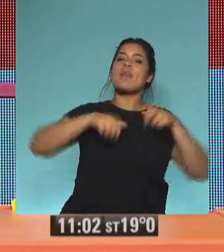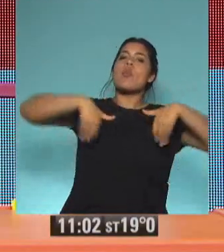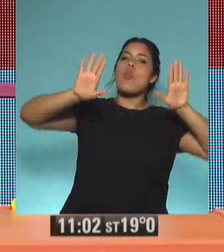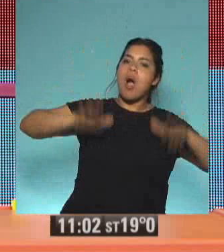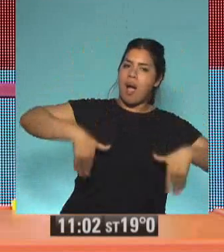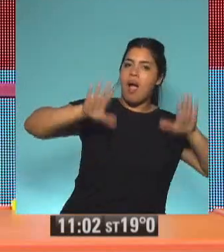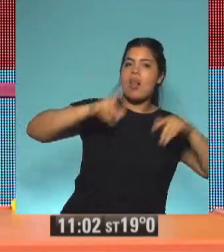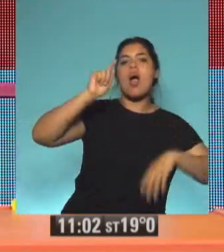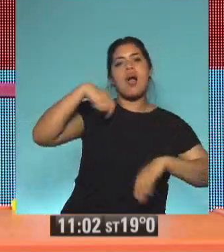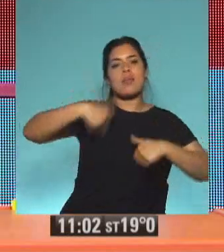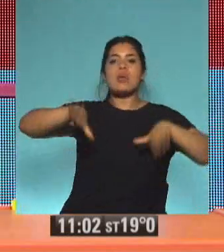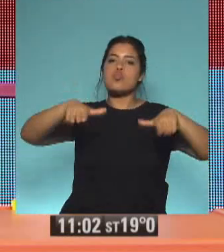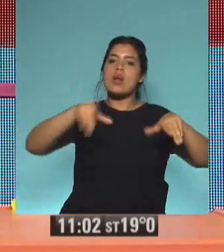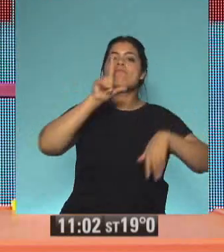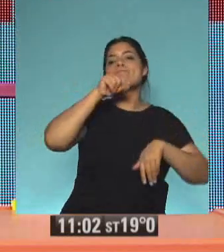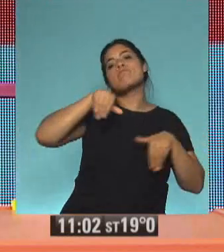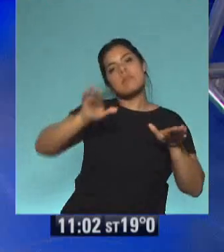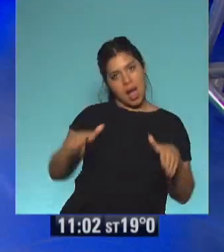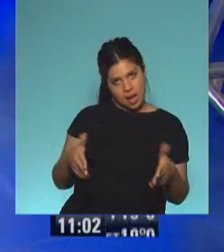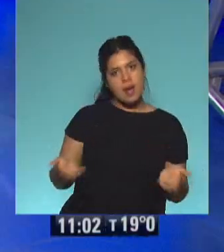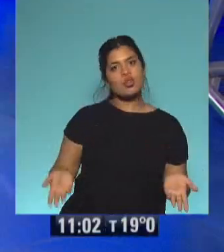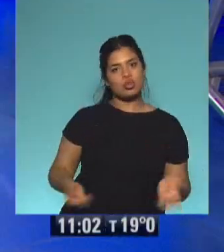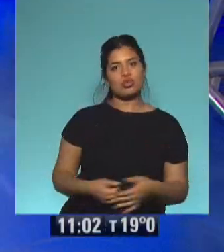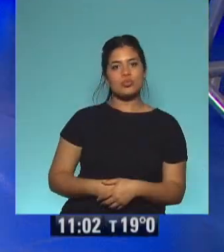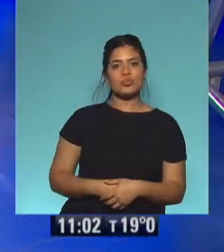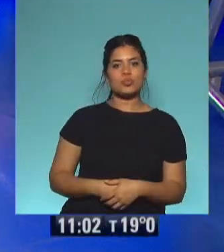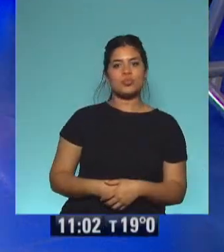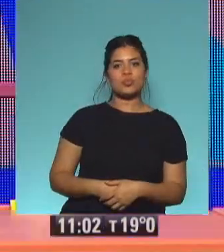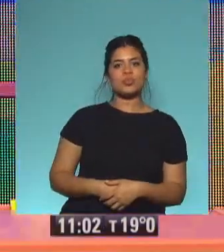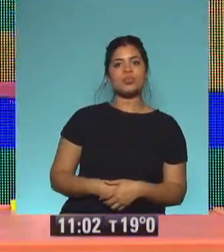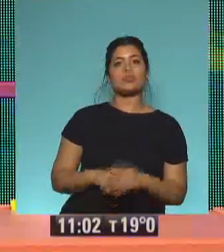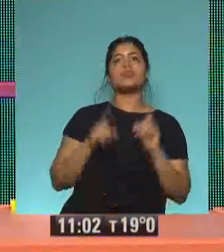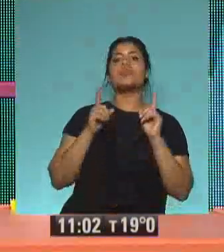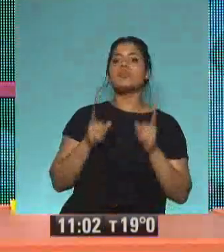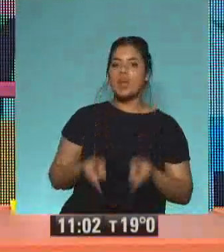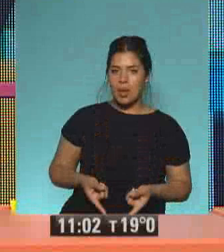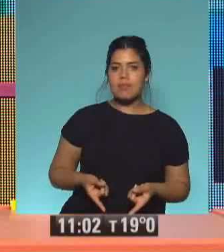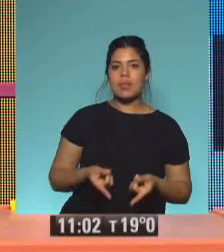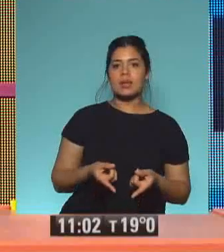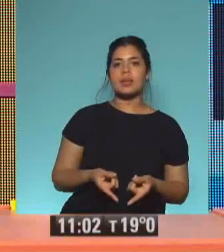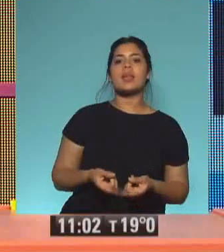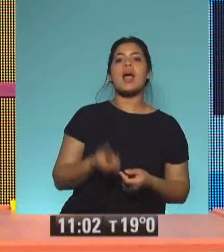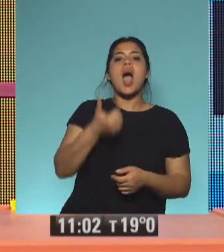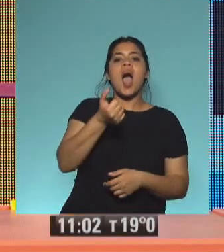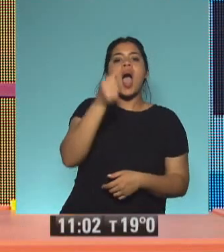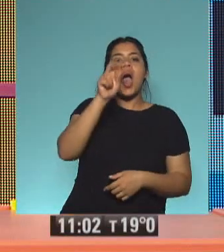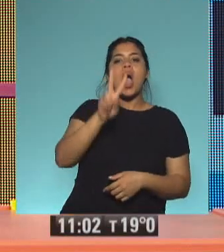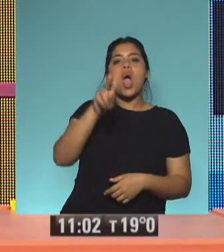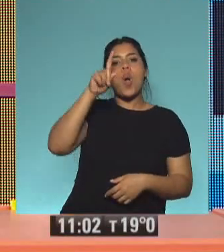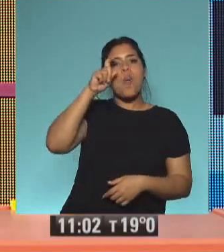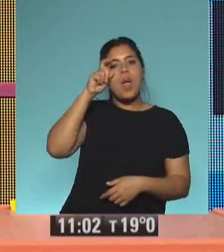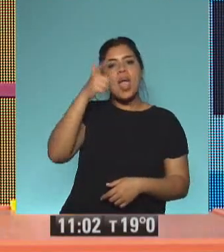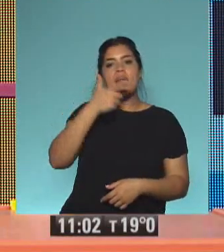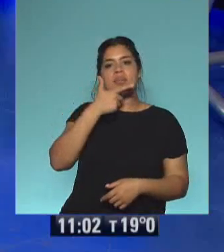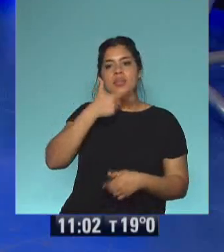de los animales que vuelan tenemos a los pájaros, ¿sí? Y también entonces podemos poner la palabra aves. Aves. Ah, mira, justo. Sí, que justo son las